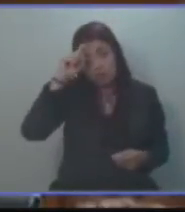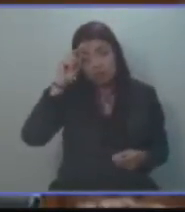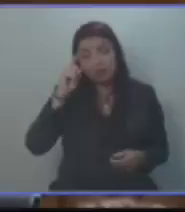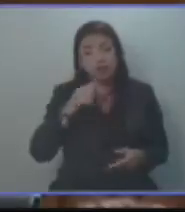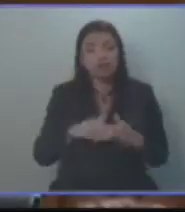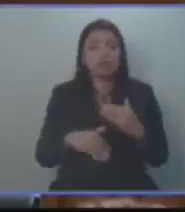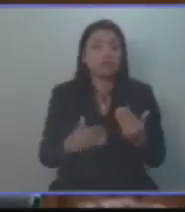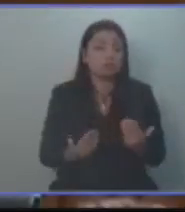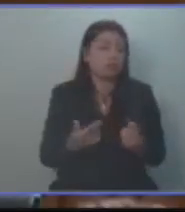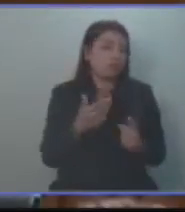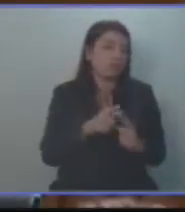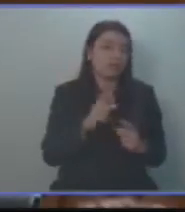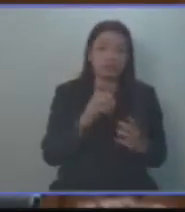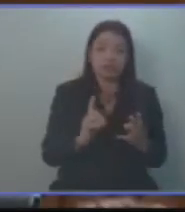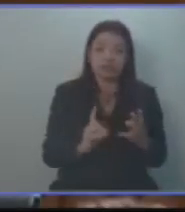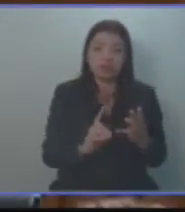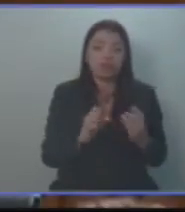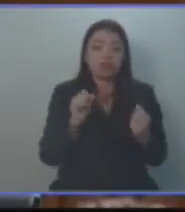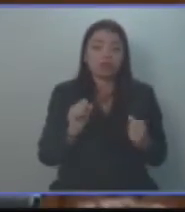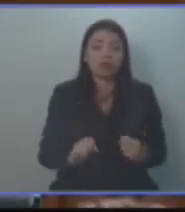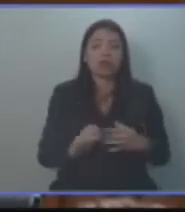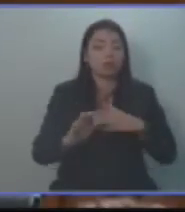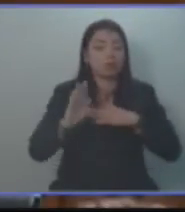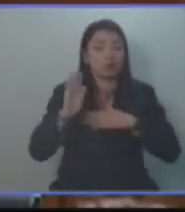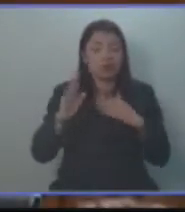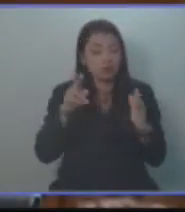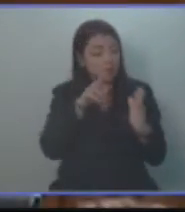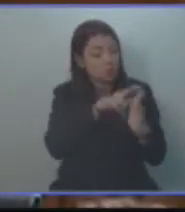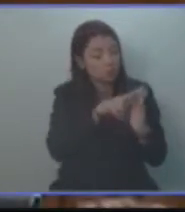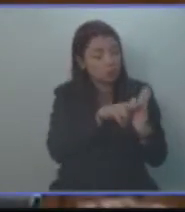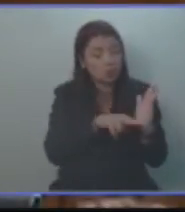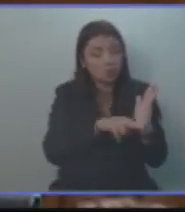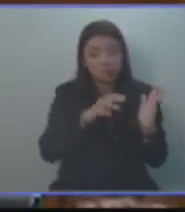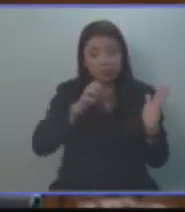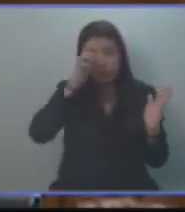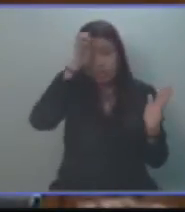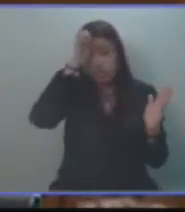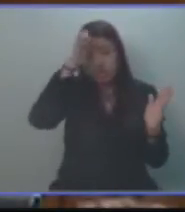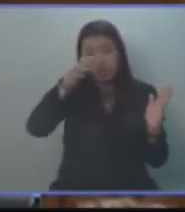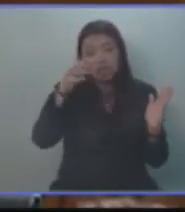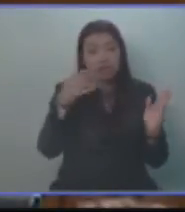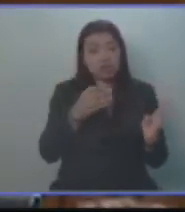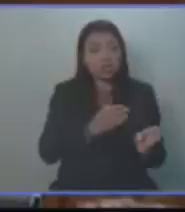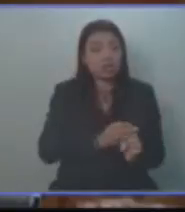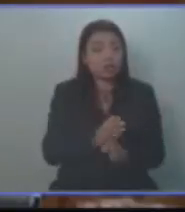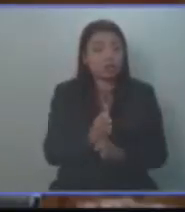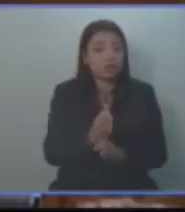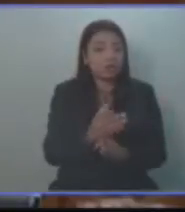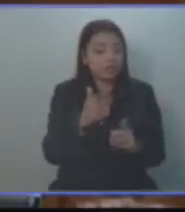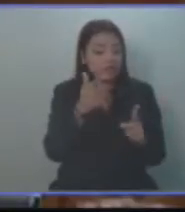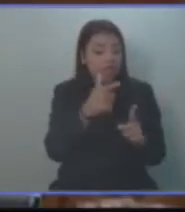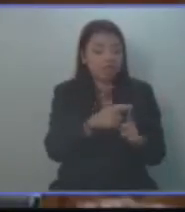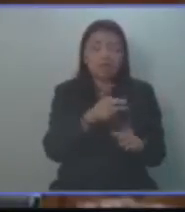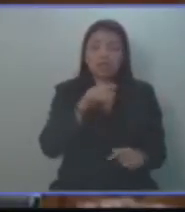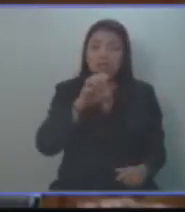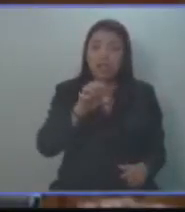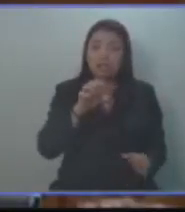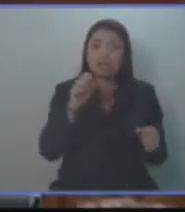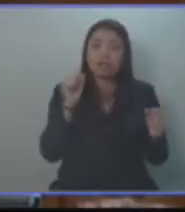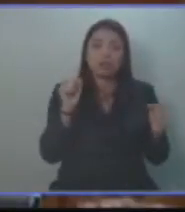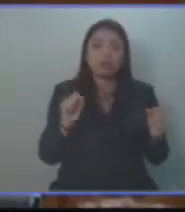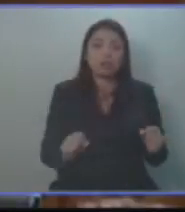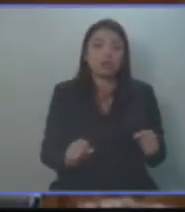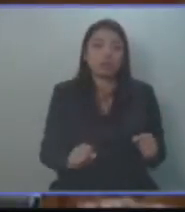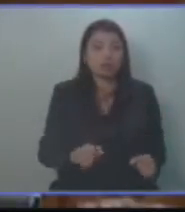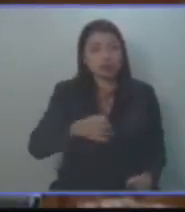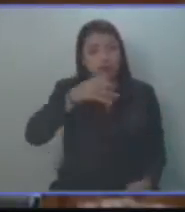residente. D, cumplir con normas de ética profesional. E, conducirse adecuadamente y